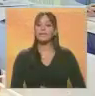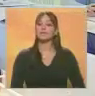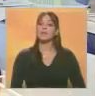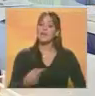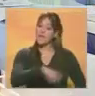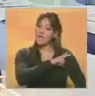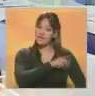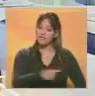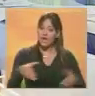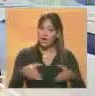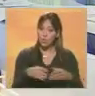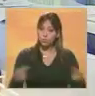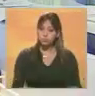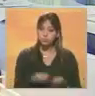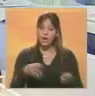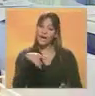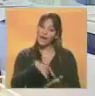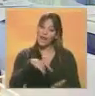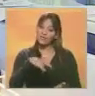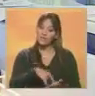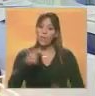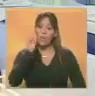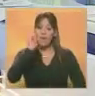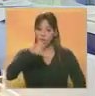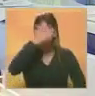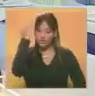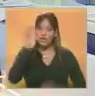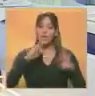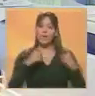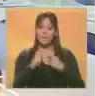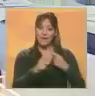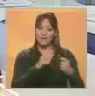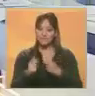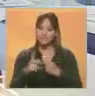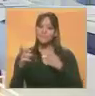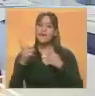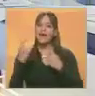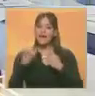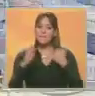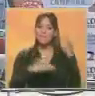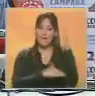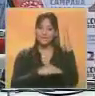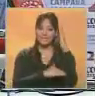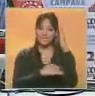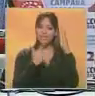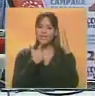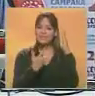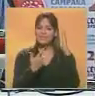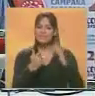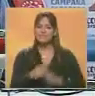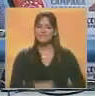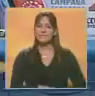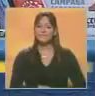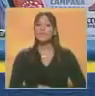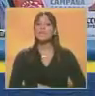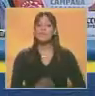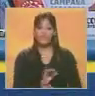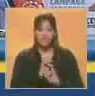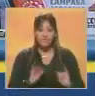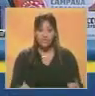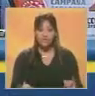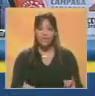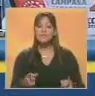Amigos, el jefe del Comando de Campaña Carabobo, Jorge Rodríguez, ofrece una rueda de prensa en Parque Central. Veamos. Finalizar